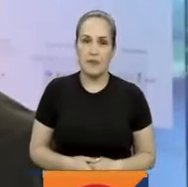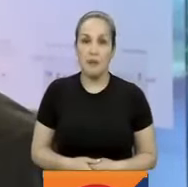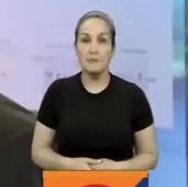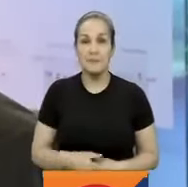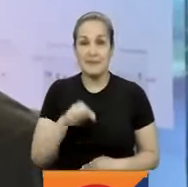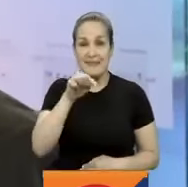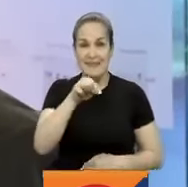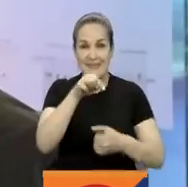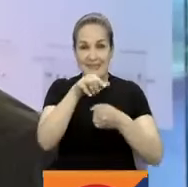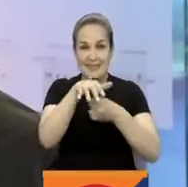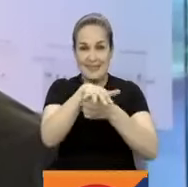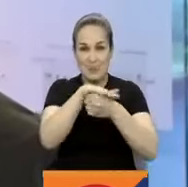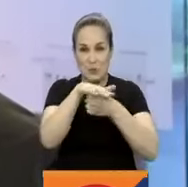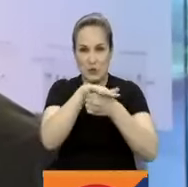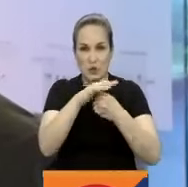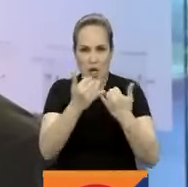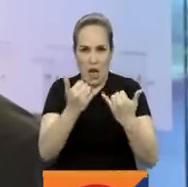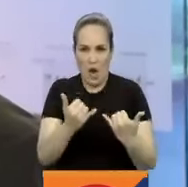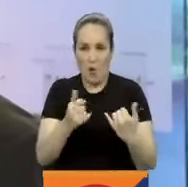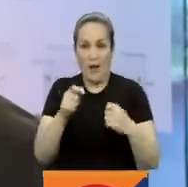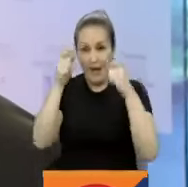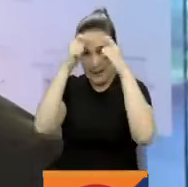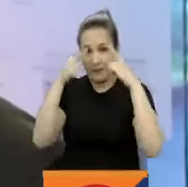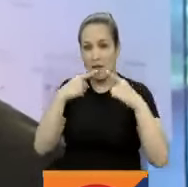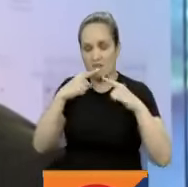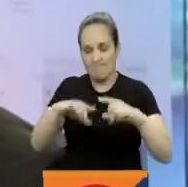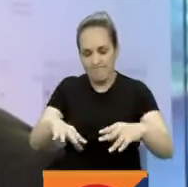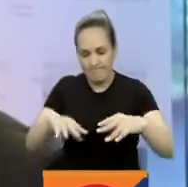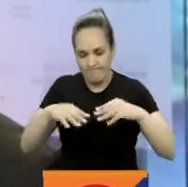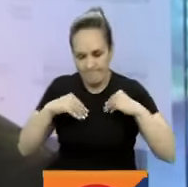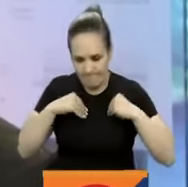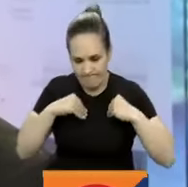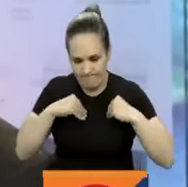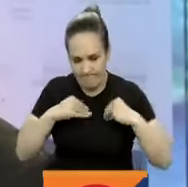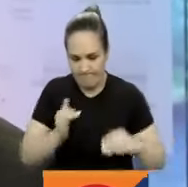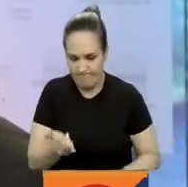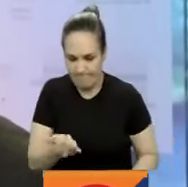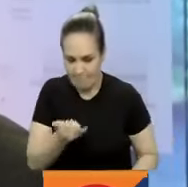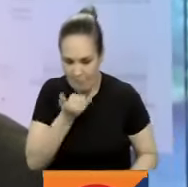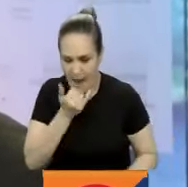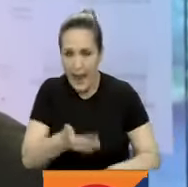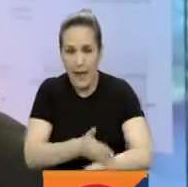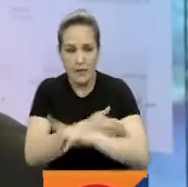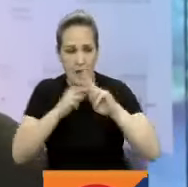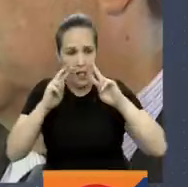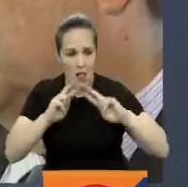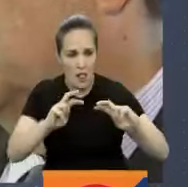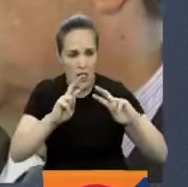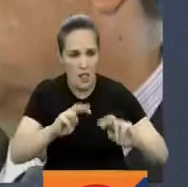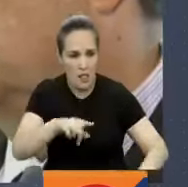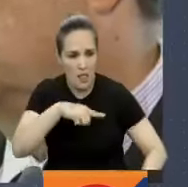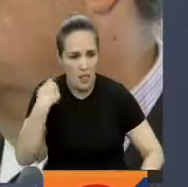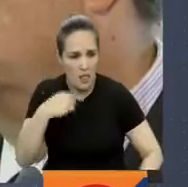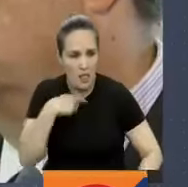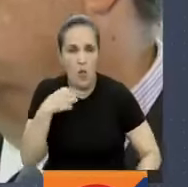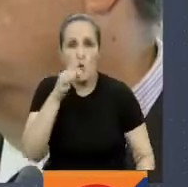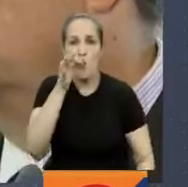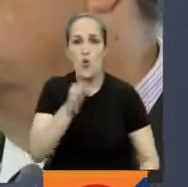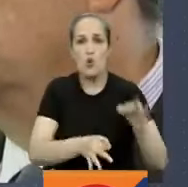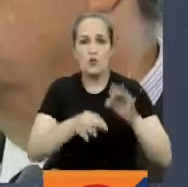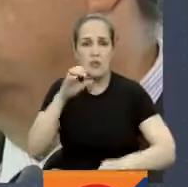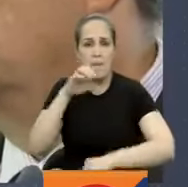episodio de reconocimiento por parte del Estado, se ha dicho también que reconocen el fracaso de las investigaciones y de llevar ante la justicia a los